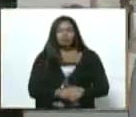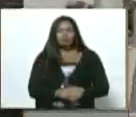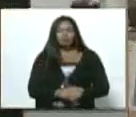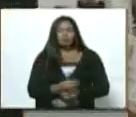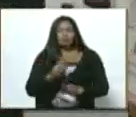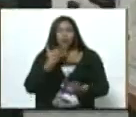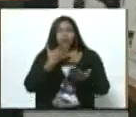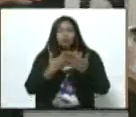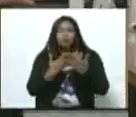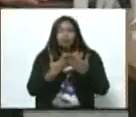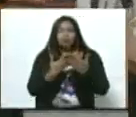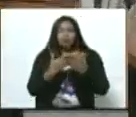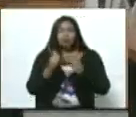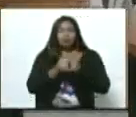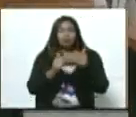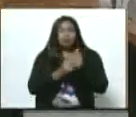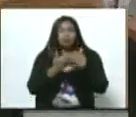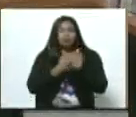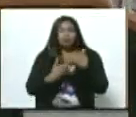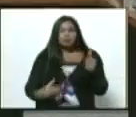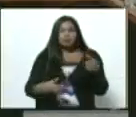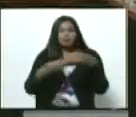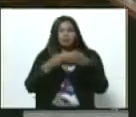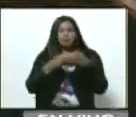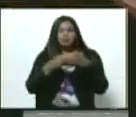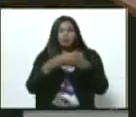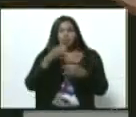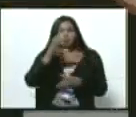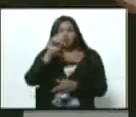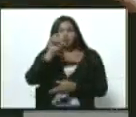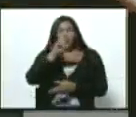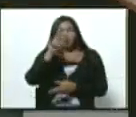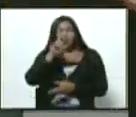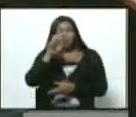Tiene la palabra el vicepresidente de la comisión, el doctor Correa.